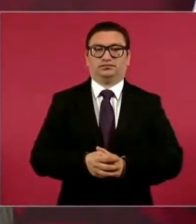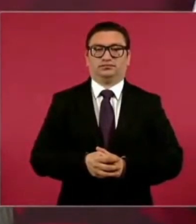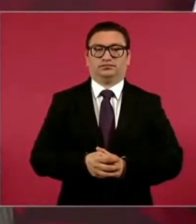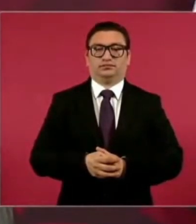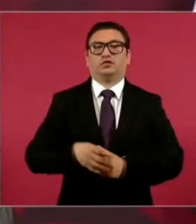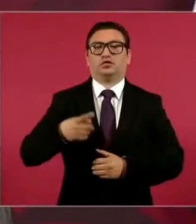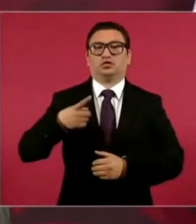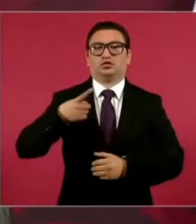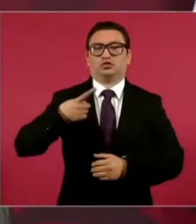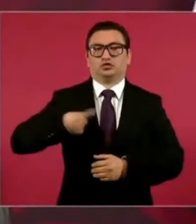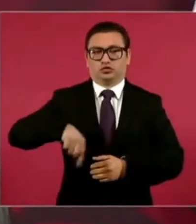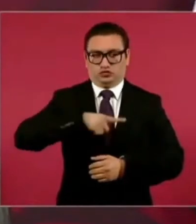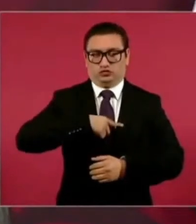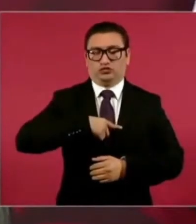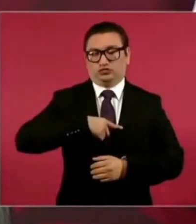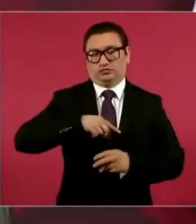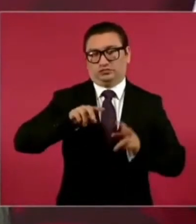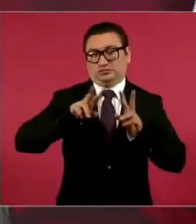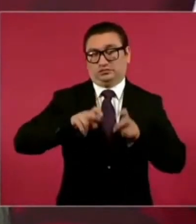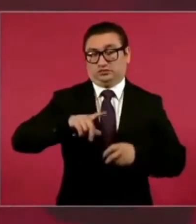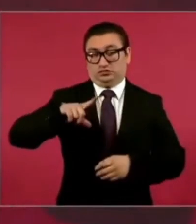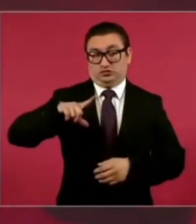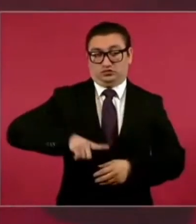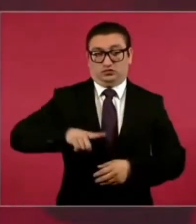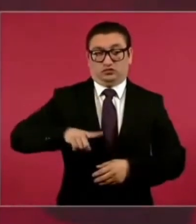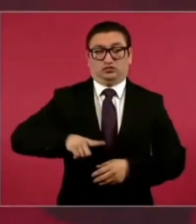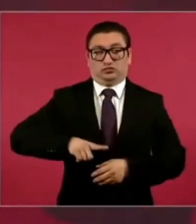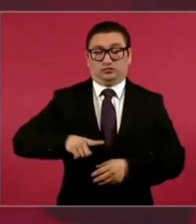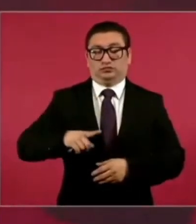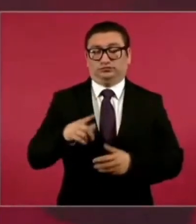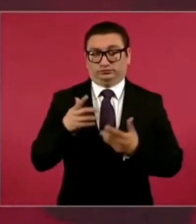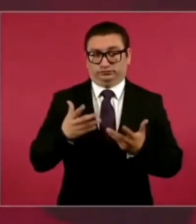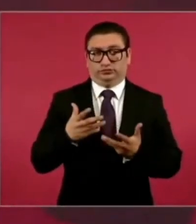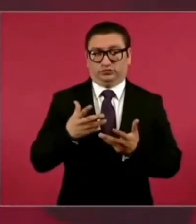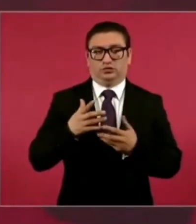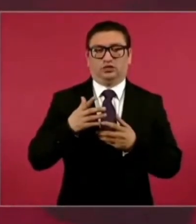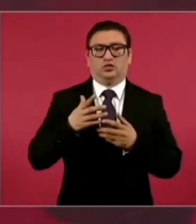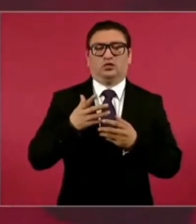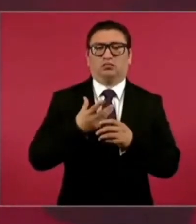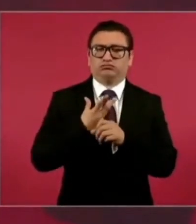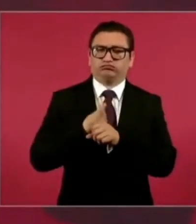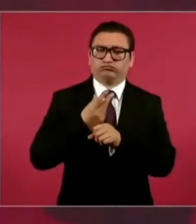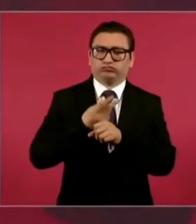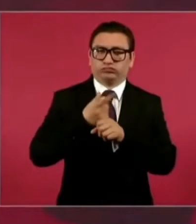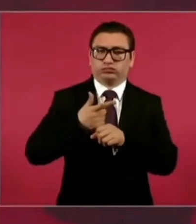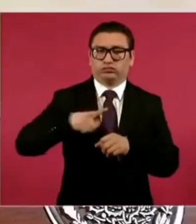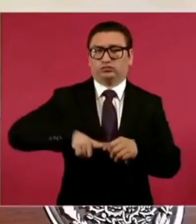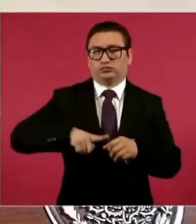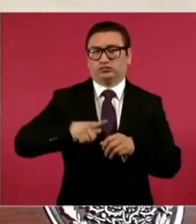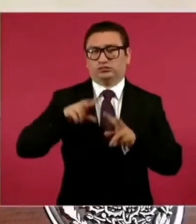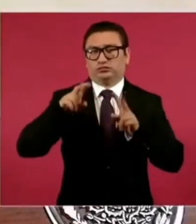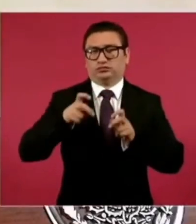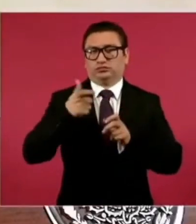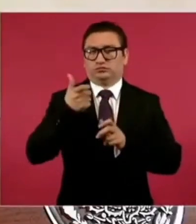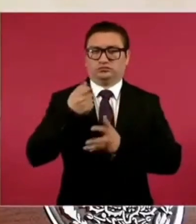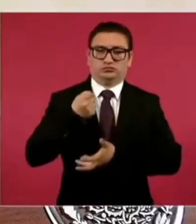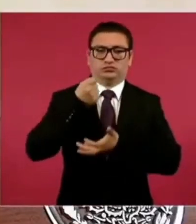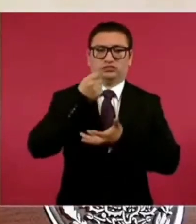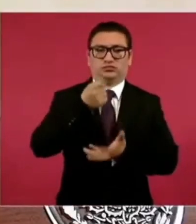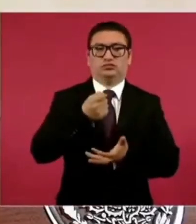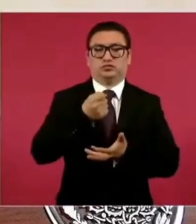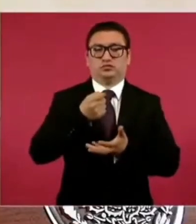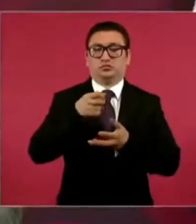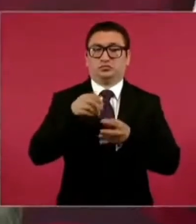el gobierno en cuanto a la gestión de los presupuestos y no